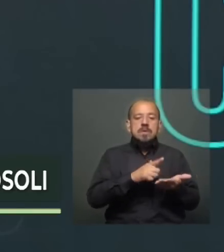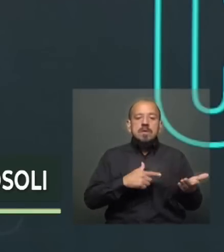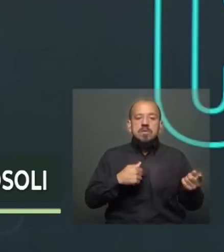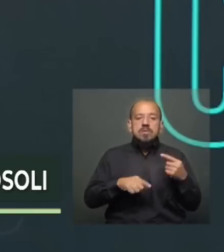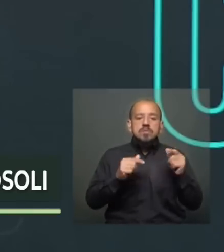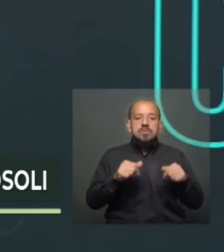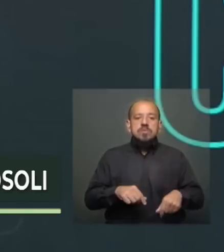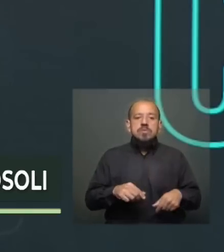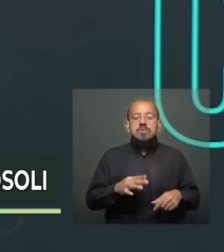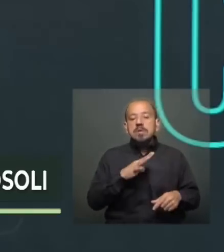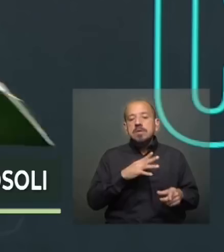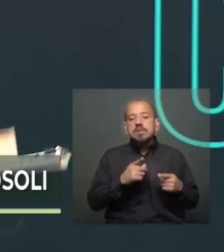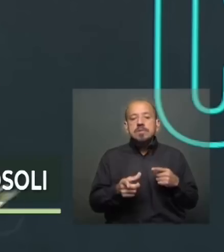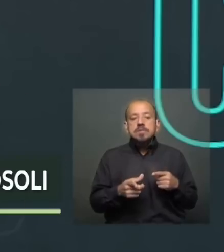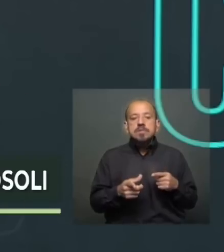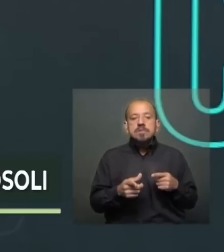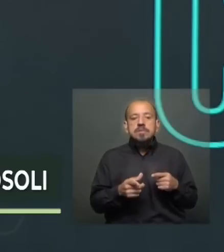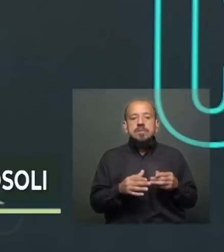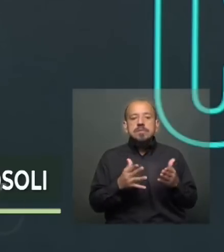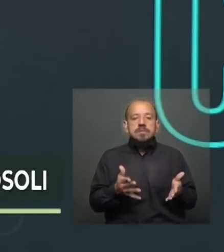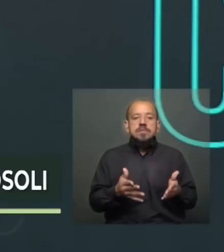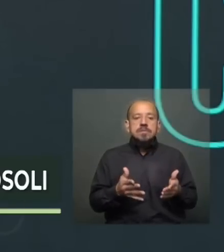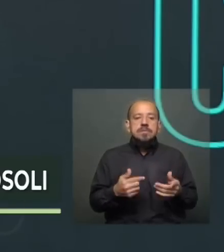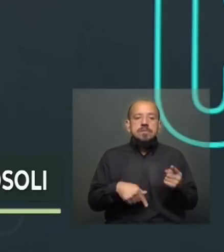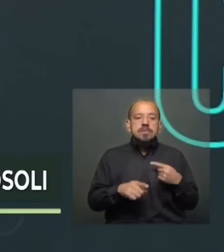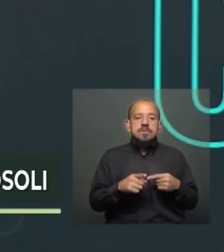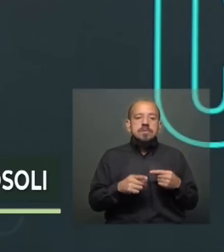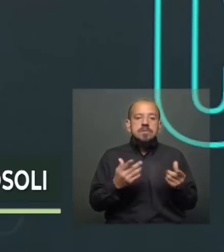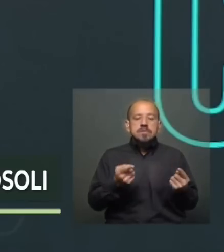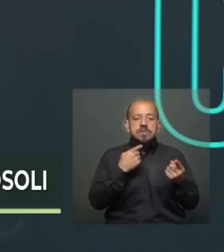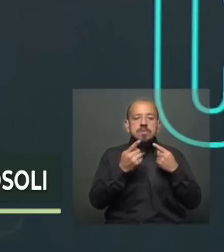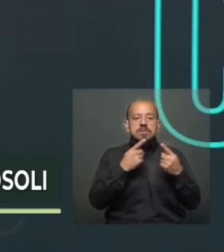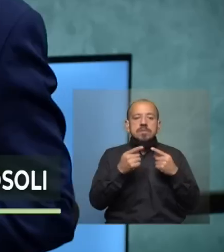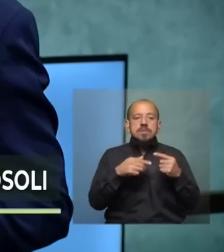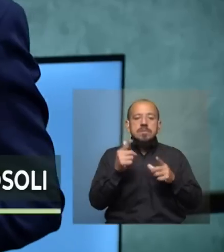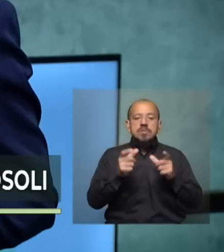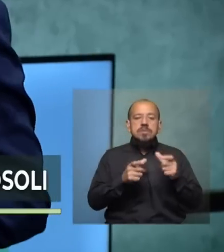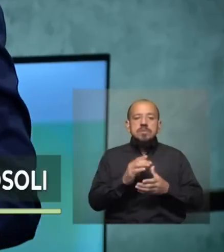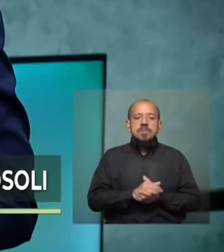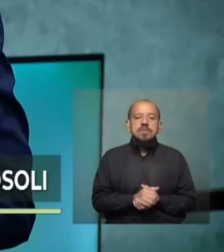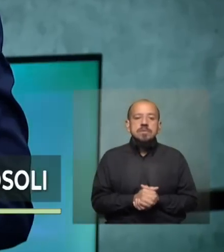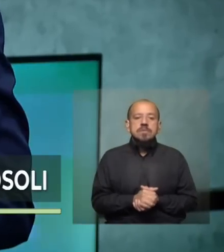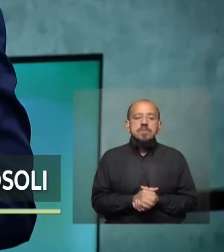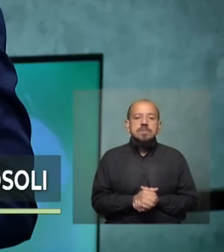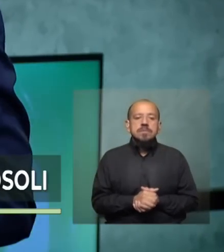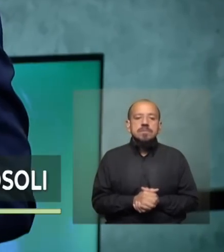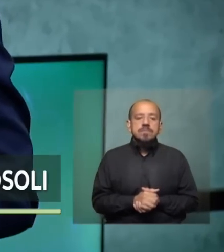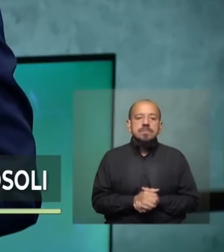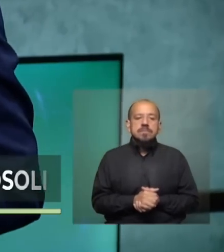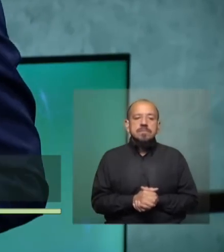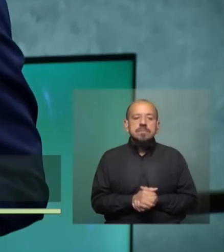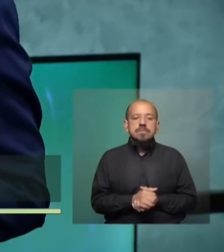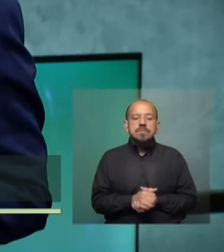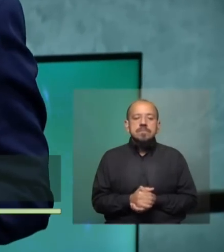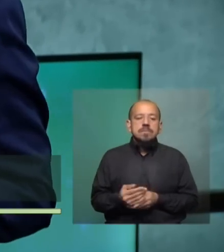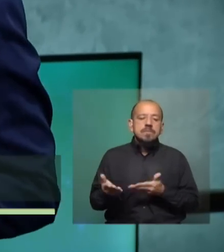aquí contemporánea que hablan de ellos y que también abren la conversación hacia la gente que está antes del cierre nos vas a hacer una